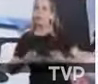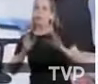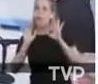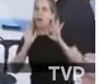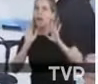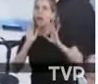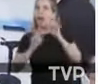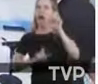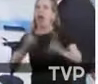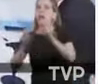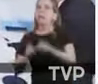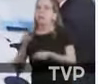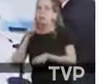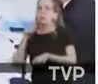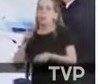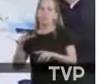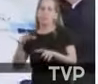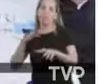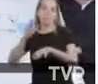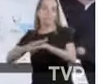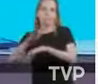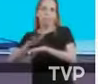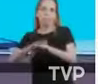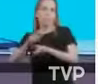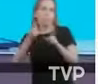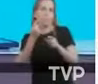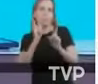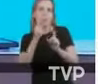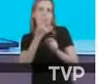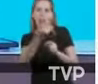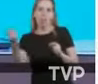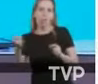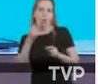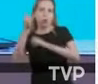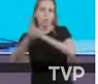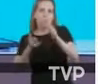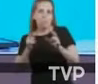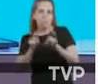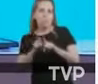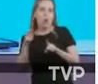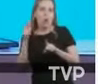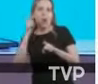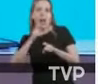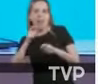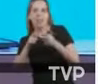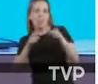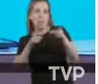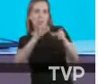actuaron tan irresponsablemente como se marcó acá, como lo marcó con detalle Axel recién y como lo marcas